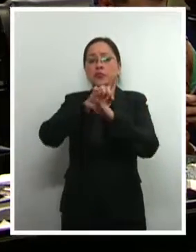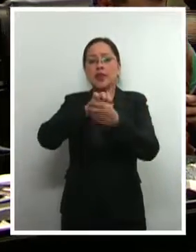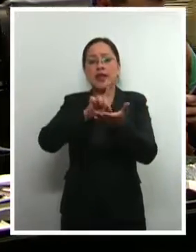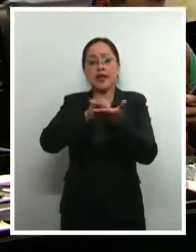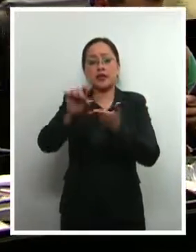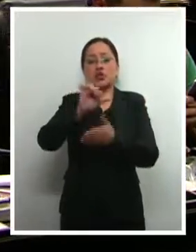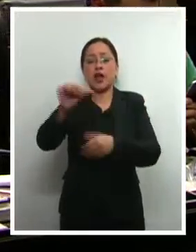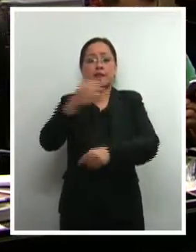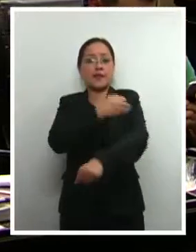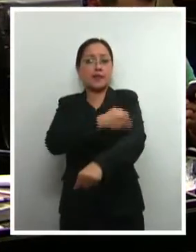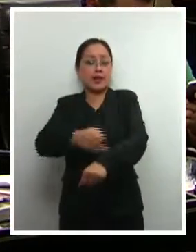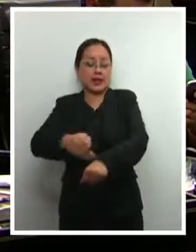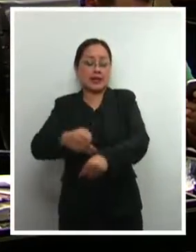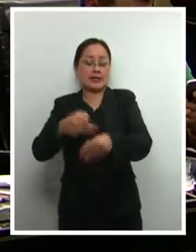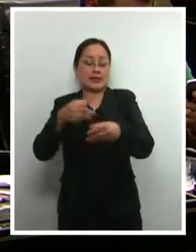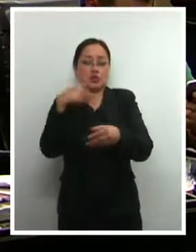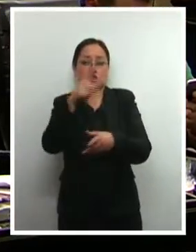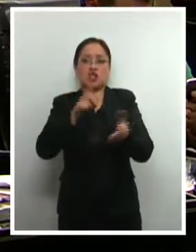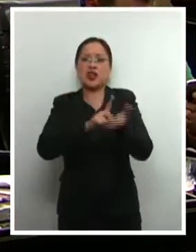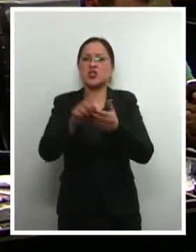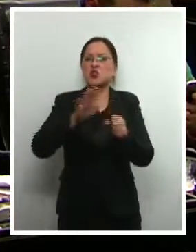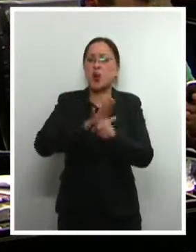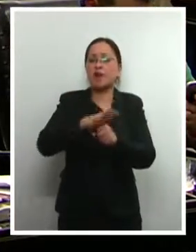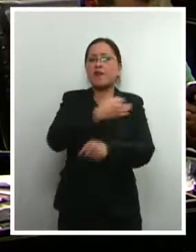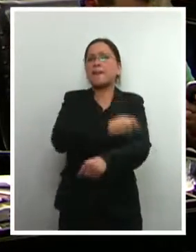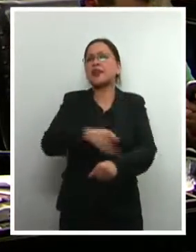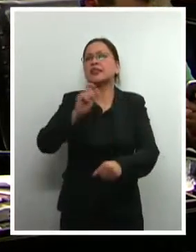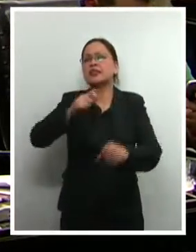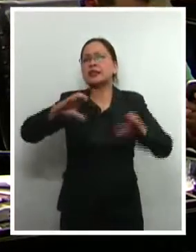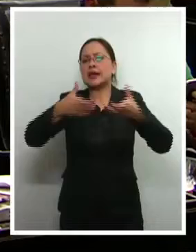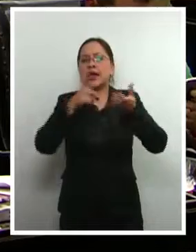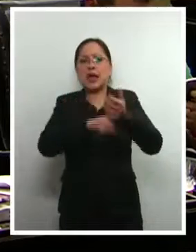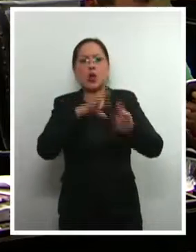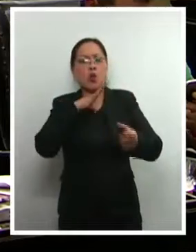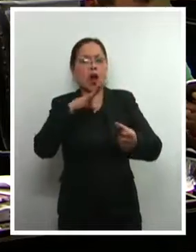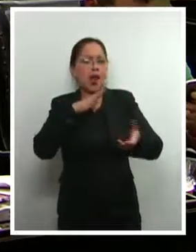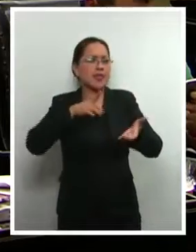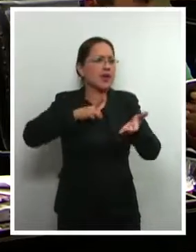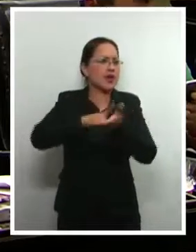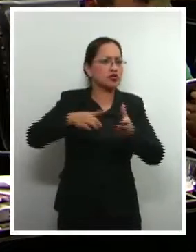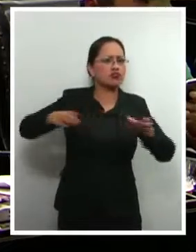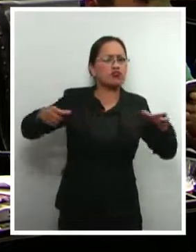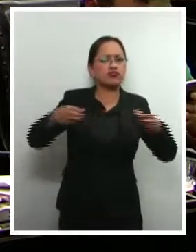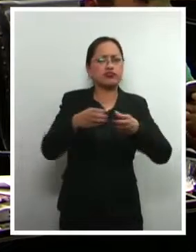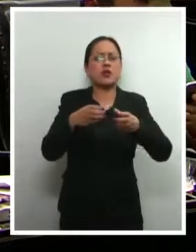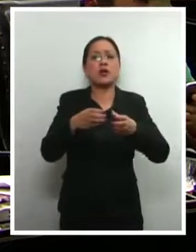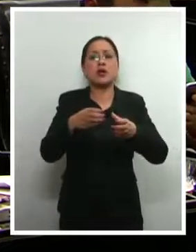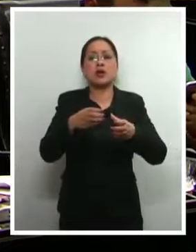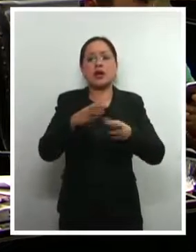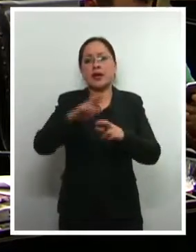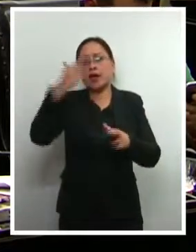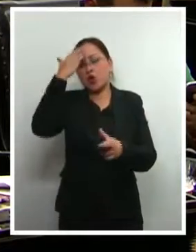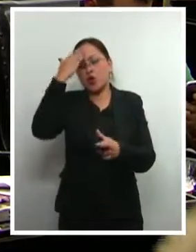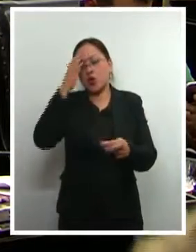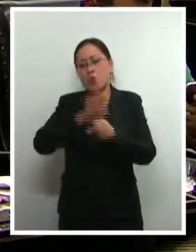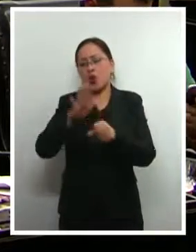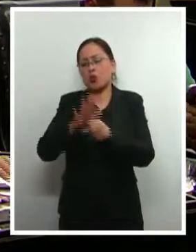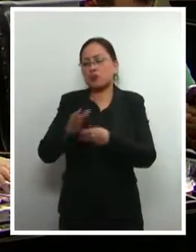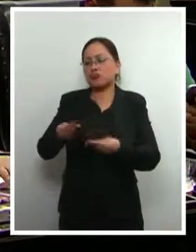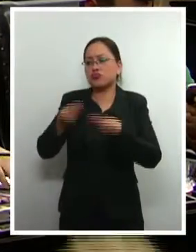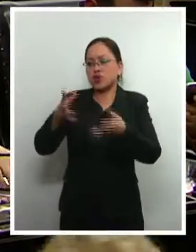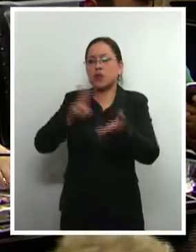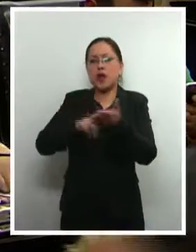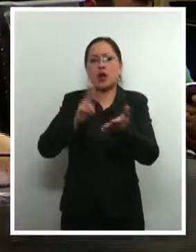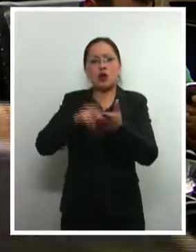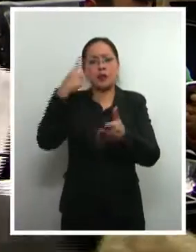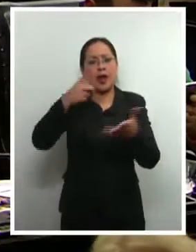familias. Menciona que las familias son sujetos de derechos colectivos, que se reconoce su aporte en la construcción